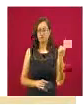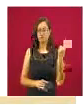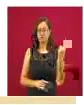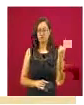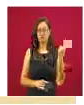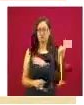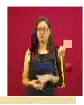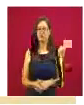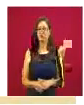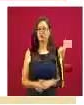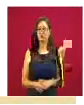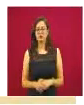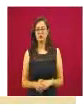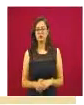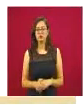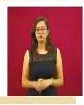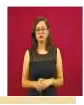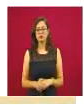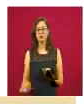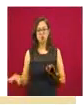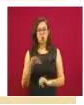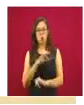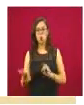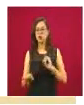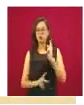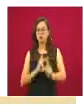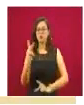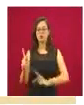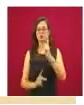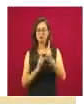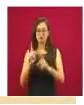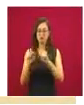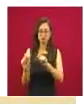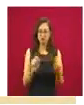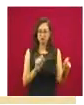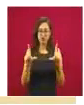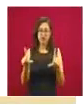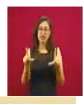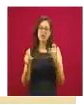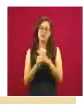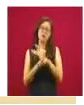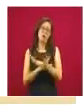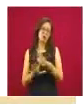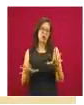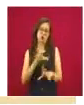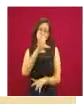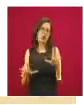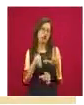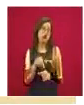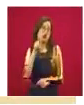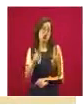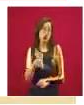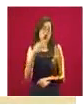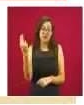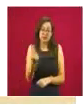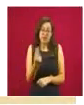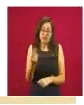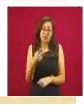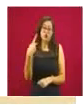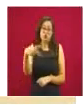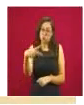después vas a seleccionar el último préstamo, donde se va a mostrar la información que tú andas buscando sobre